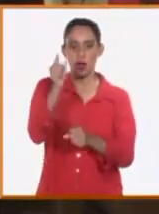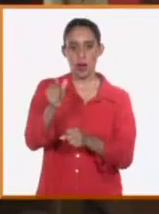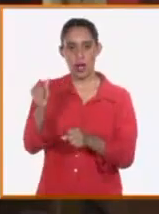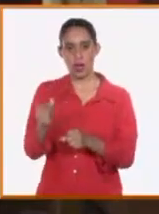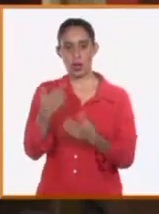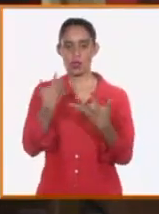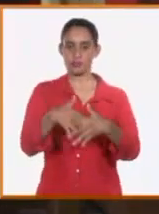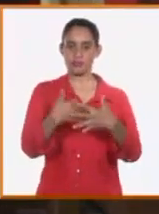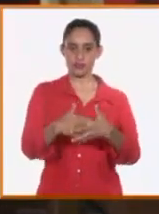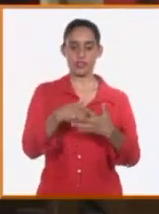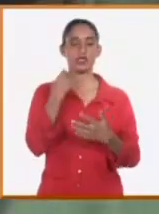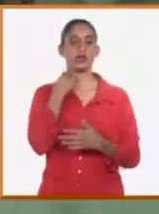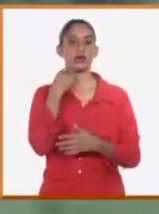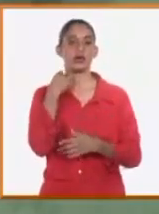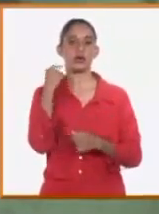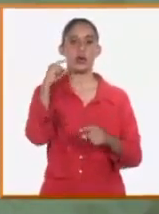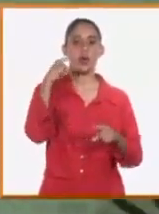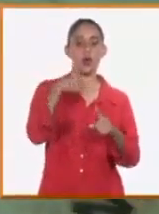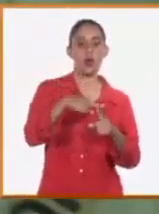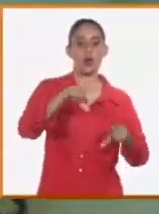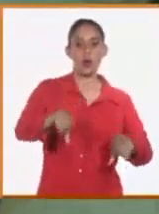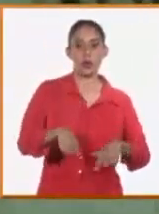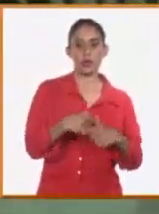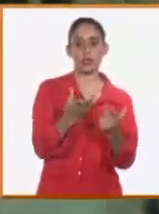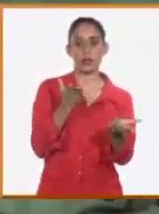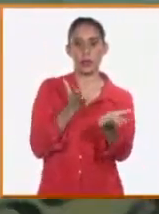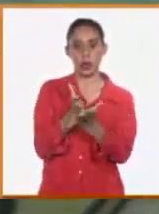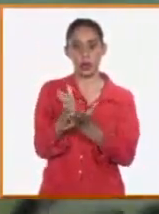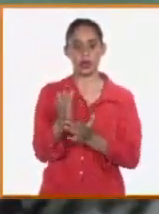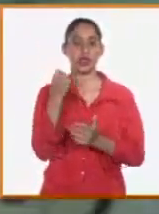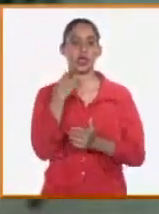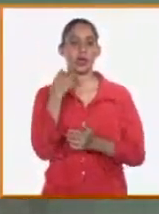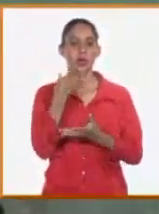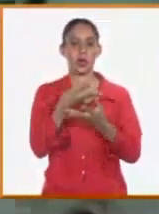nuevas metas para continuar el legado de la excelencia de los rones ligeros